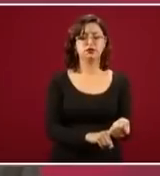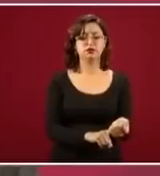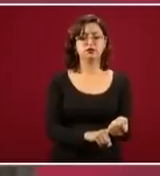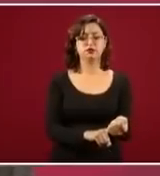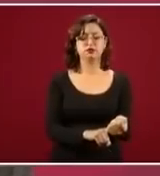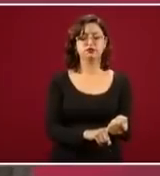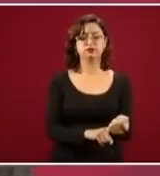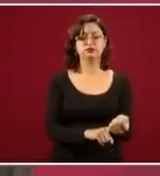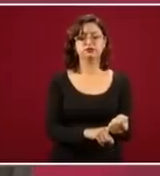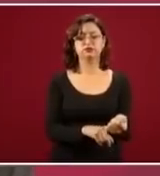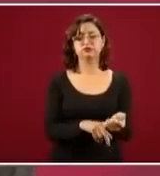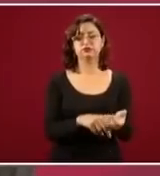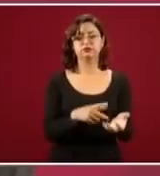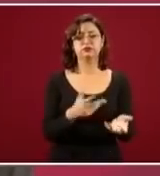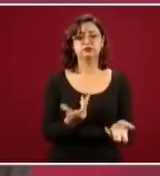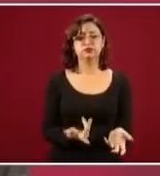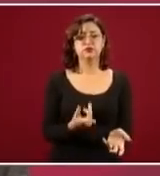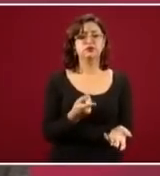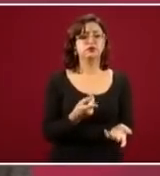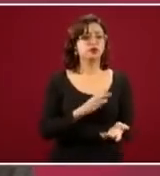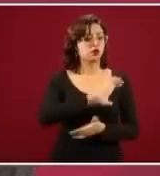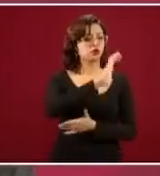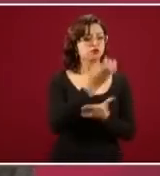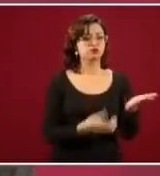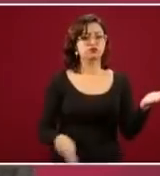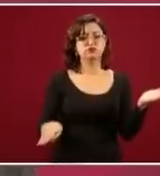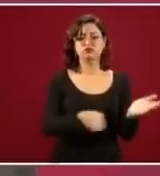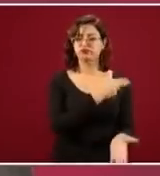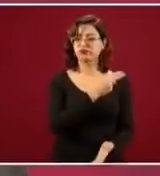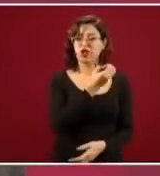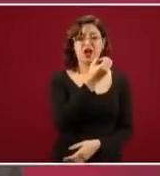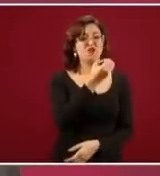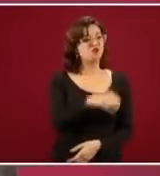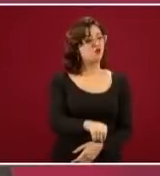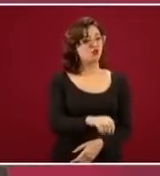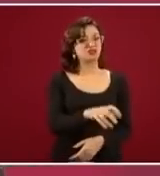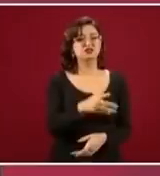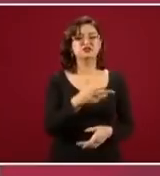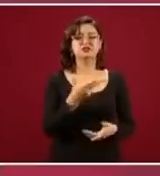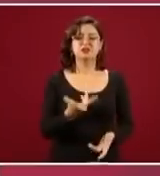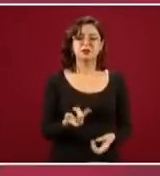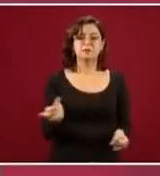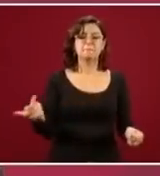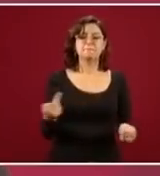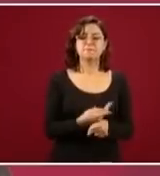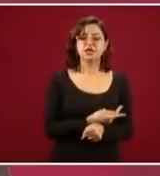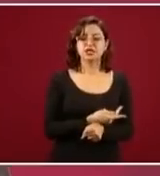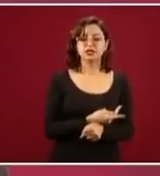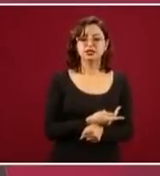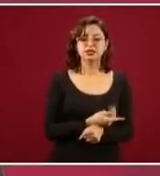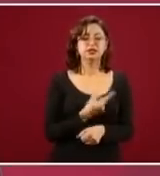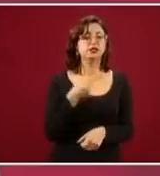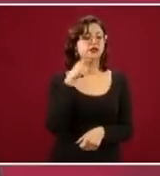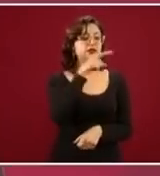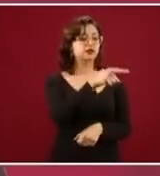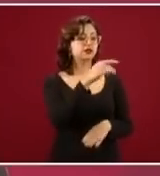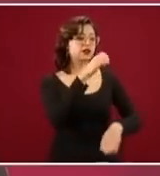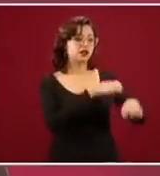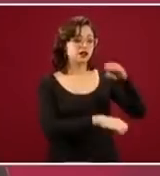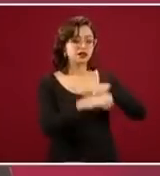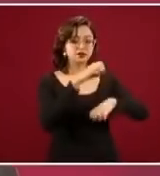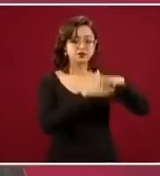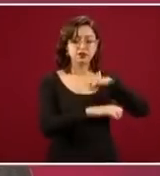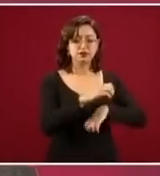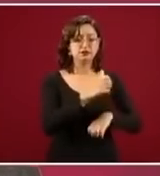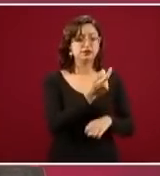están atados a estos contratos de tal suerte que las compañías, y suelen ser